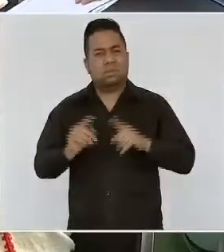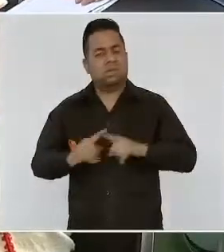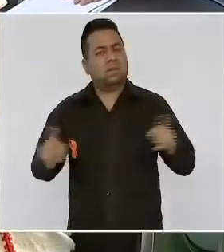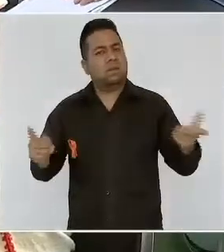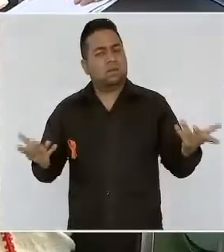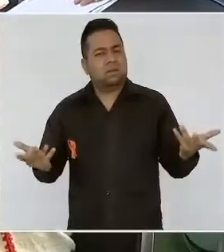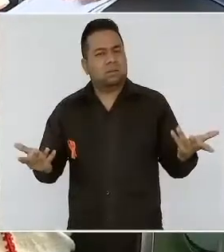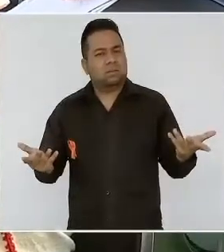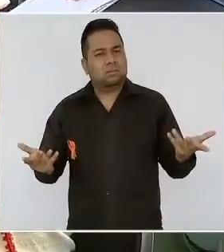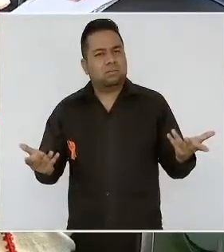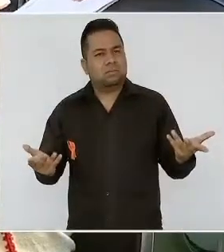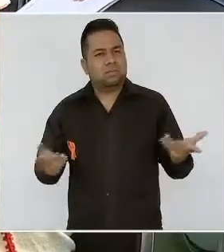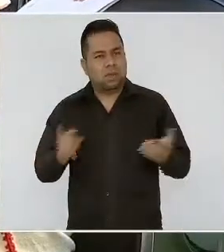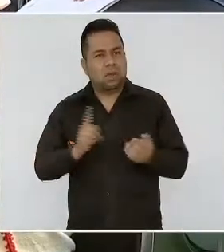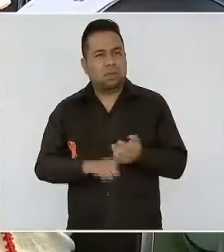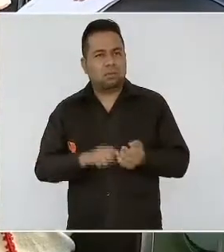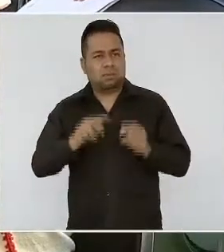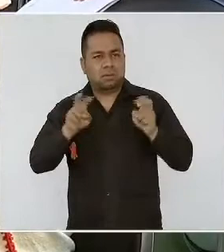Y